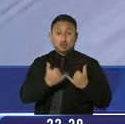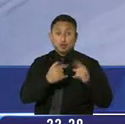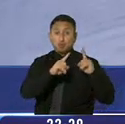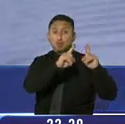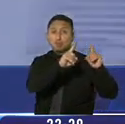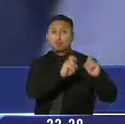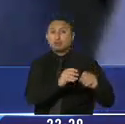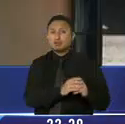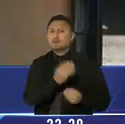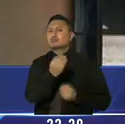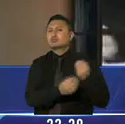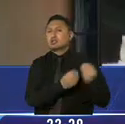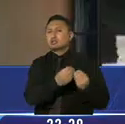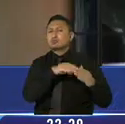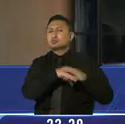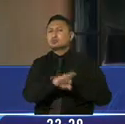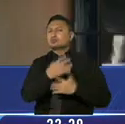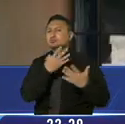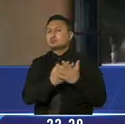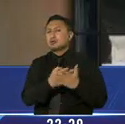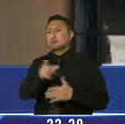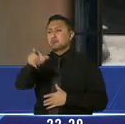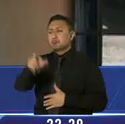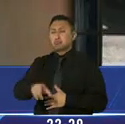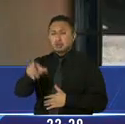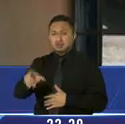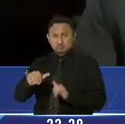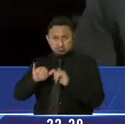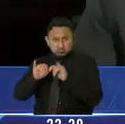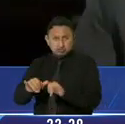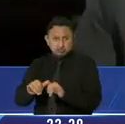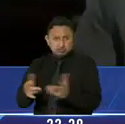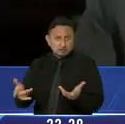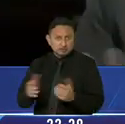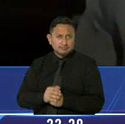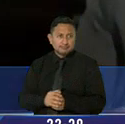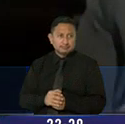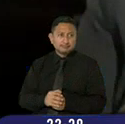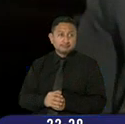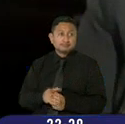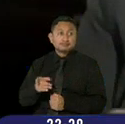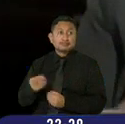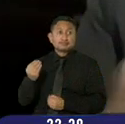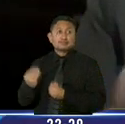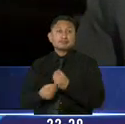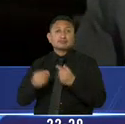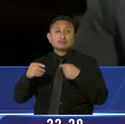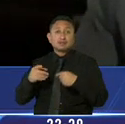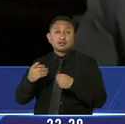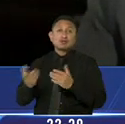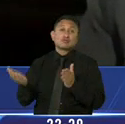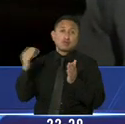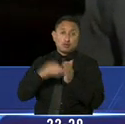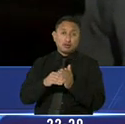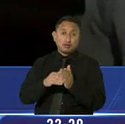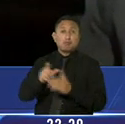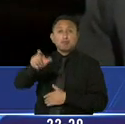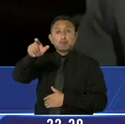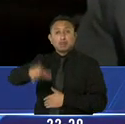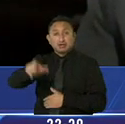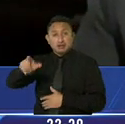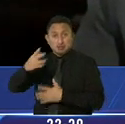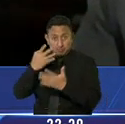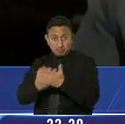las prisiones con aquellos que todavía deben permanecer ahí? Lo que falta ahí es una reclasificación de los privados de